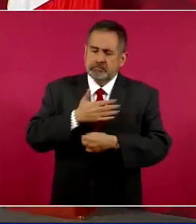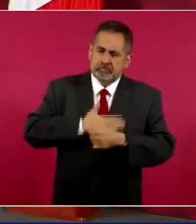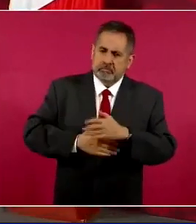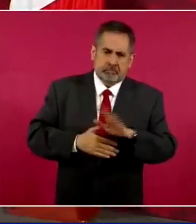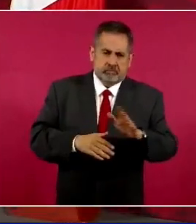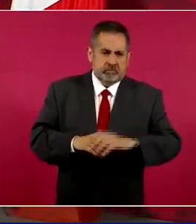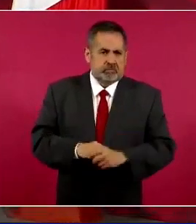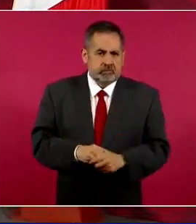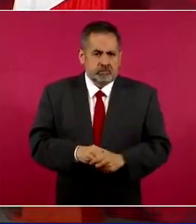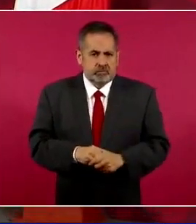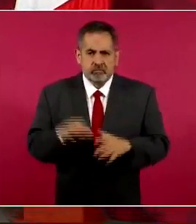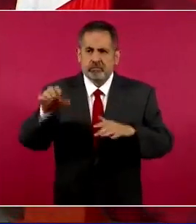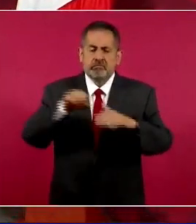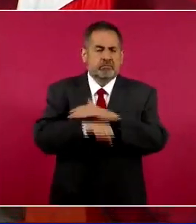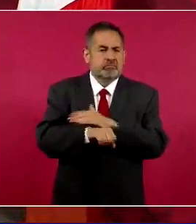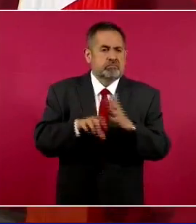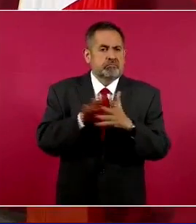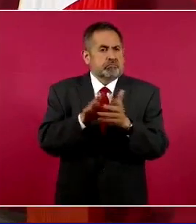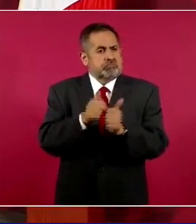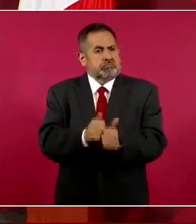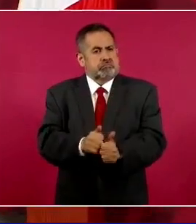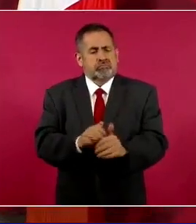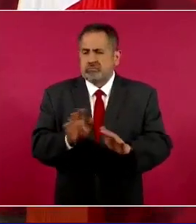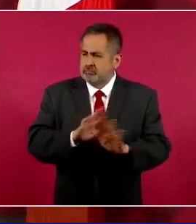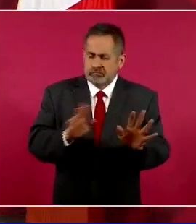el que lo tengan detenido